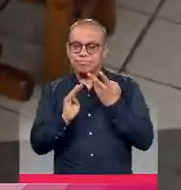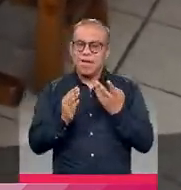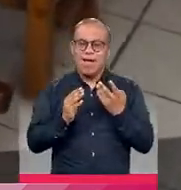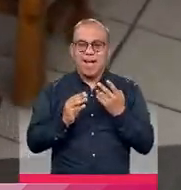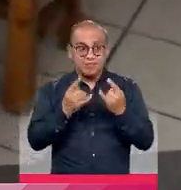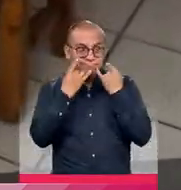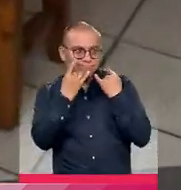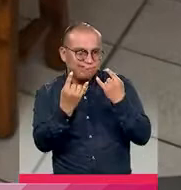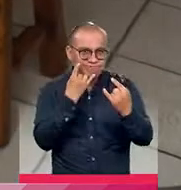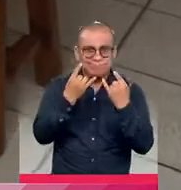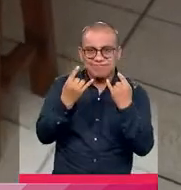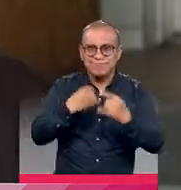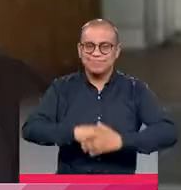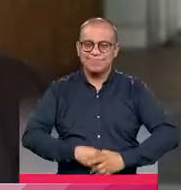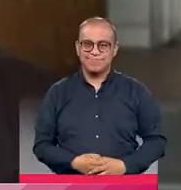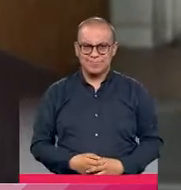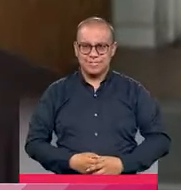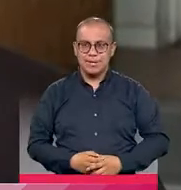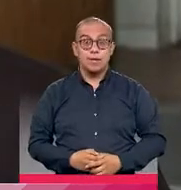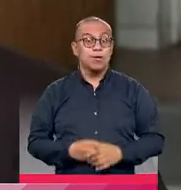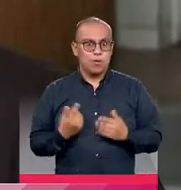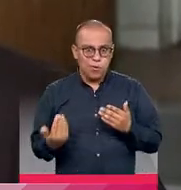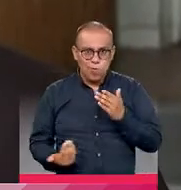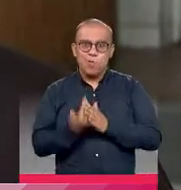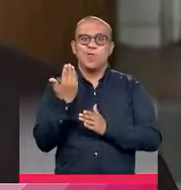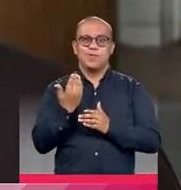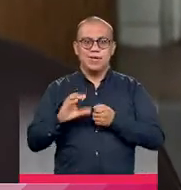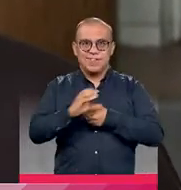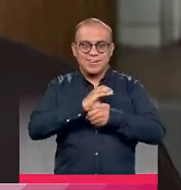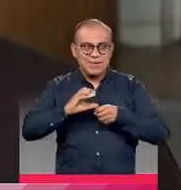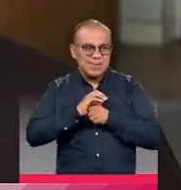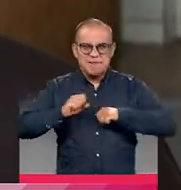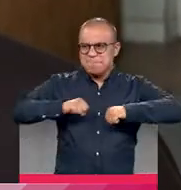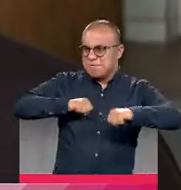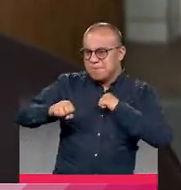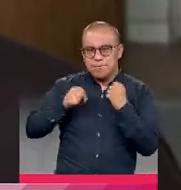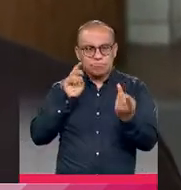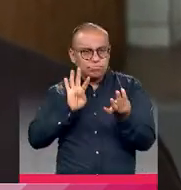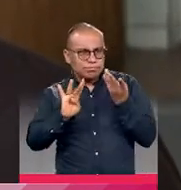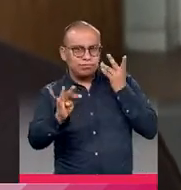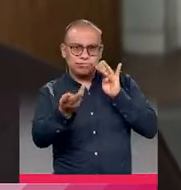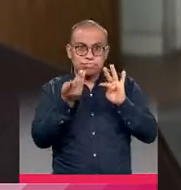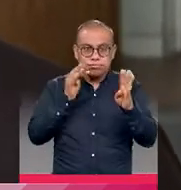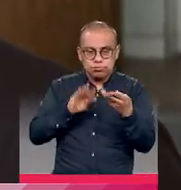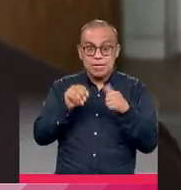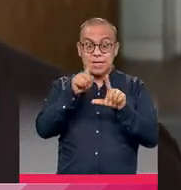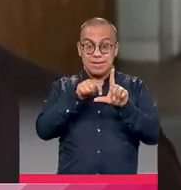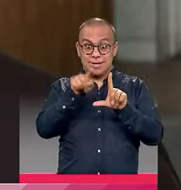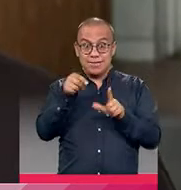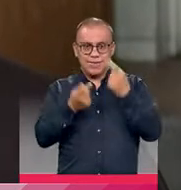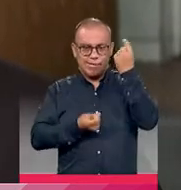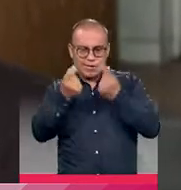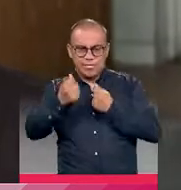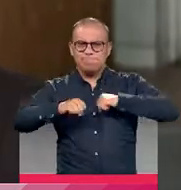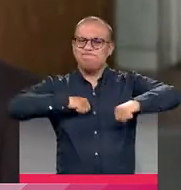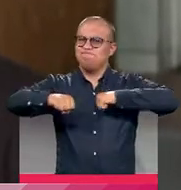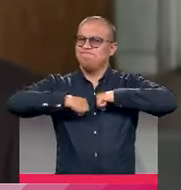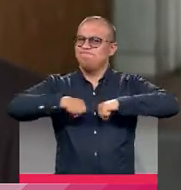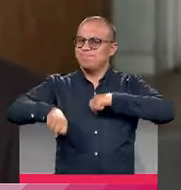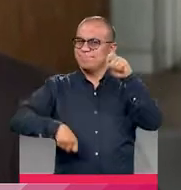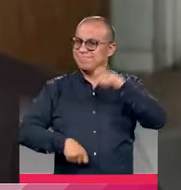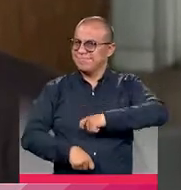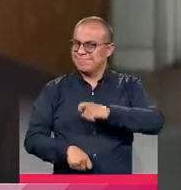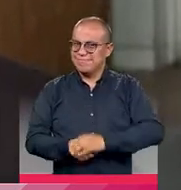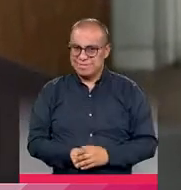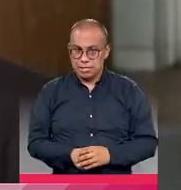les llama la atención. La ciudad está caminando, volvió a empezar a rodar y necesitamos que la economía se mueva. Además, necesitamos tener a